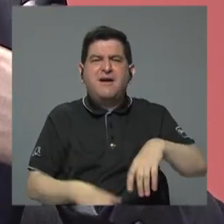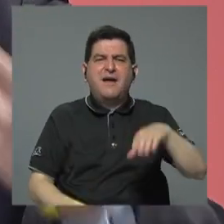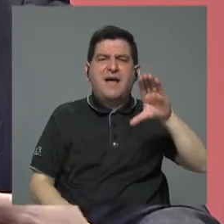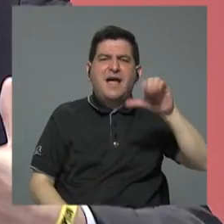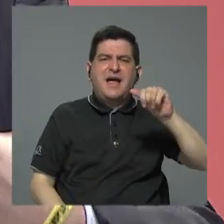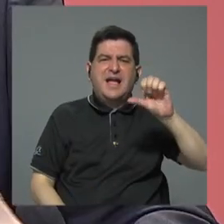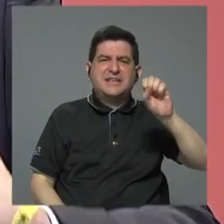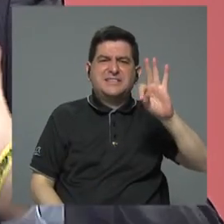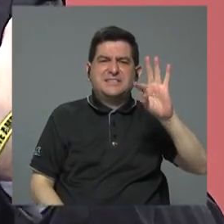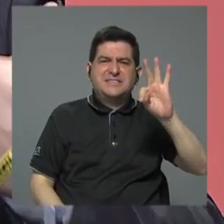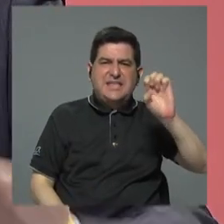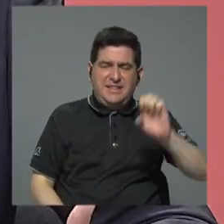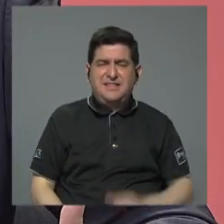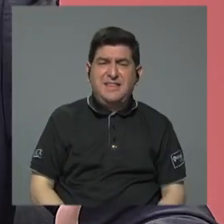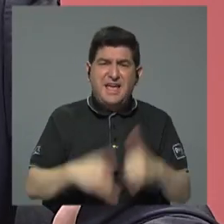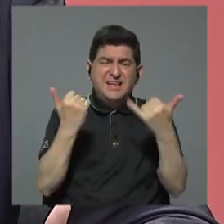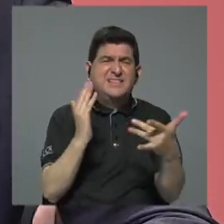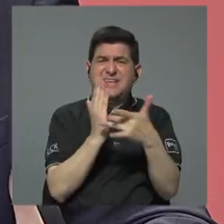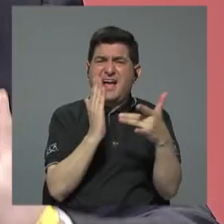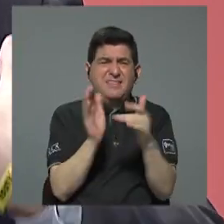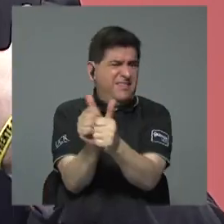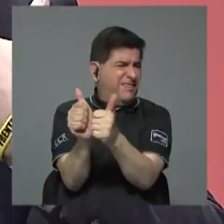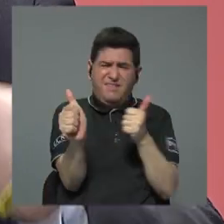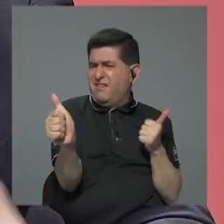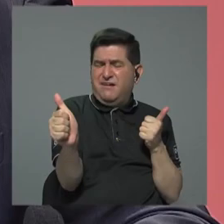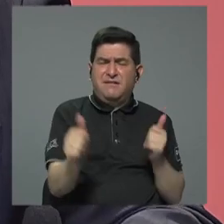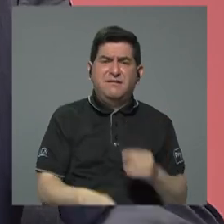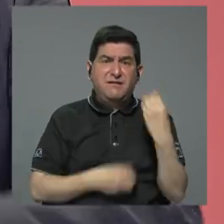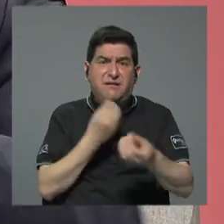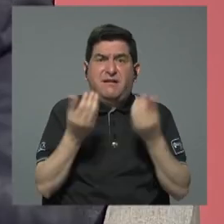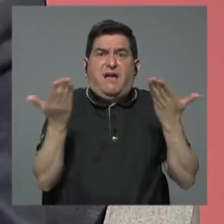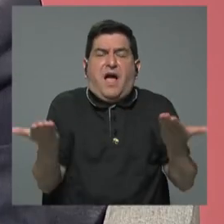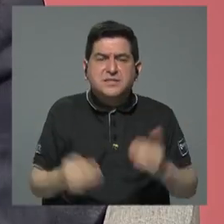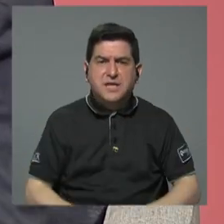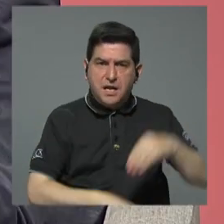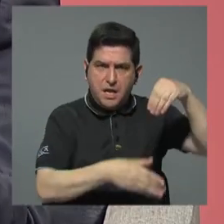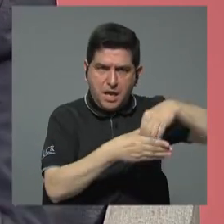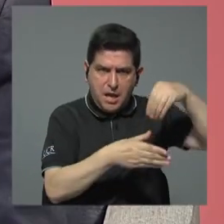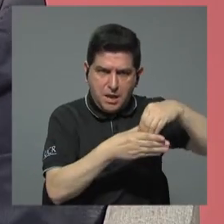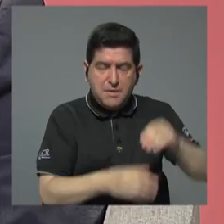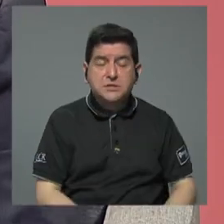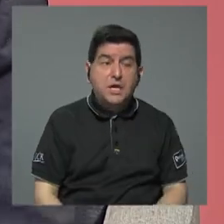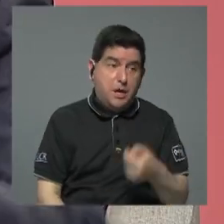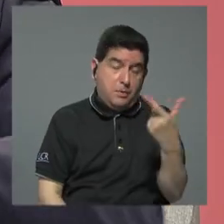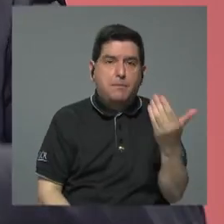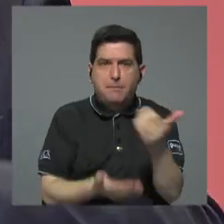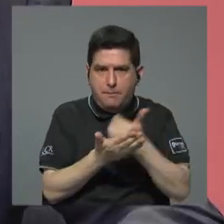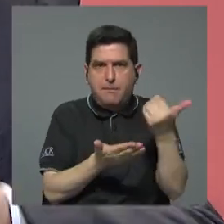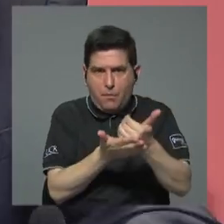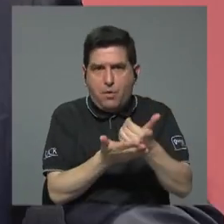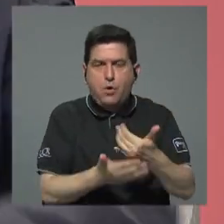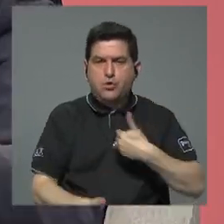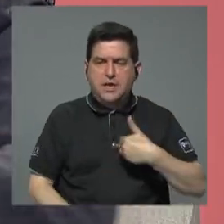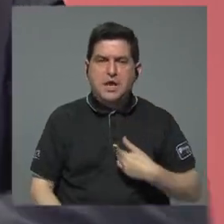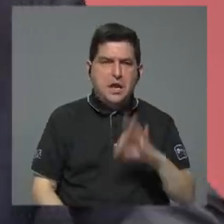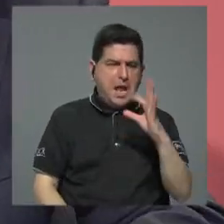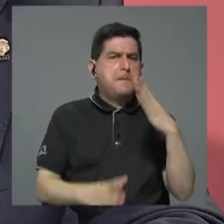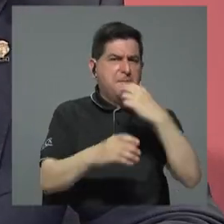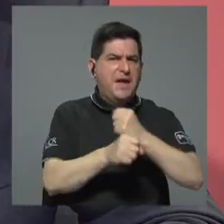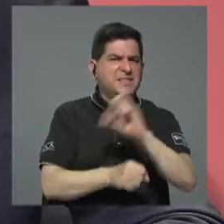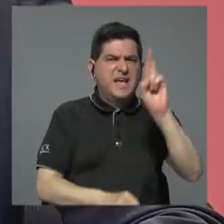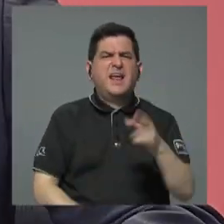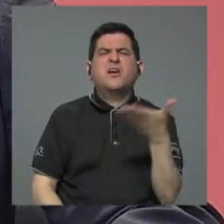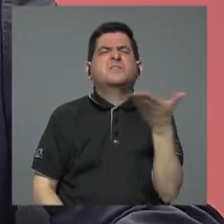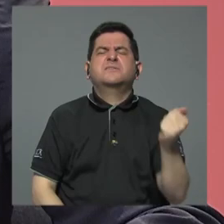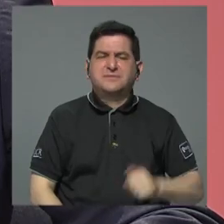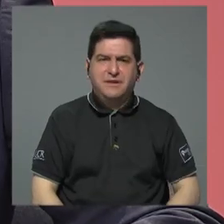cuando ya esas son tecnologías desfasadas, y aquí lo que hay que hacer es invertir nuestros escasos recursos en lo que hacemos bien. ¿Qué hacemos bien en Costa